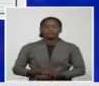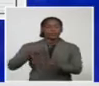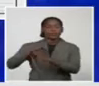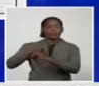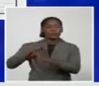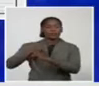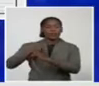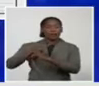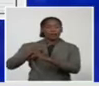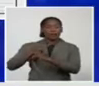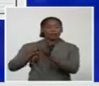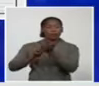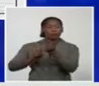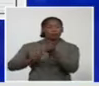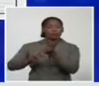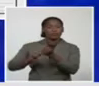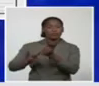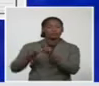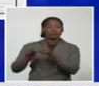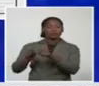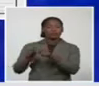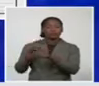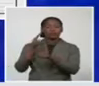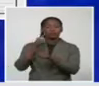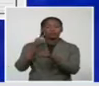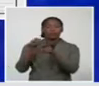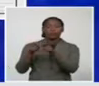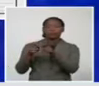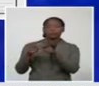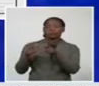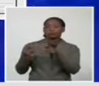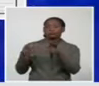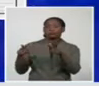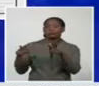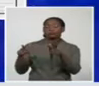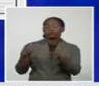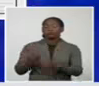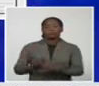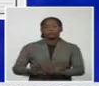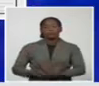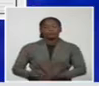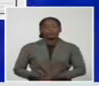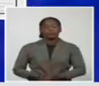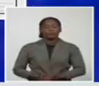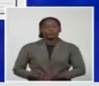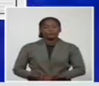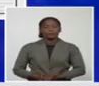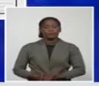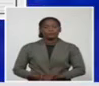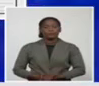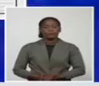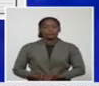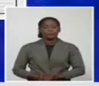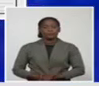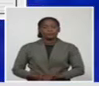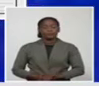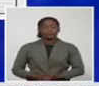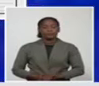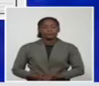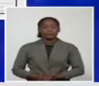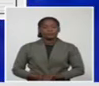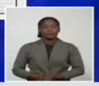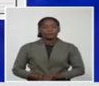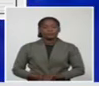Cuba, también el incremento que va teniendo en los últimos días,